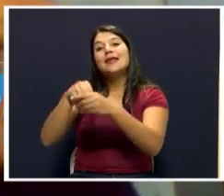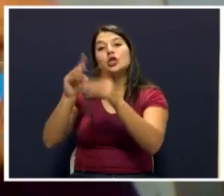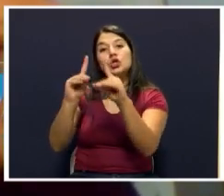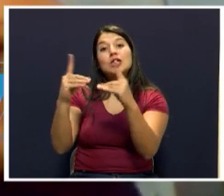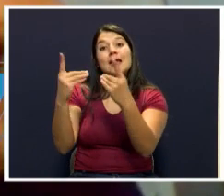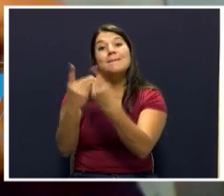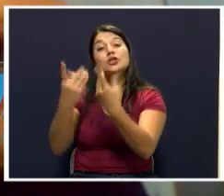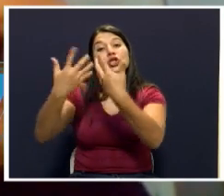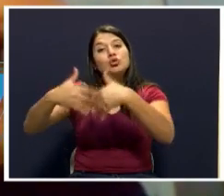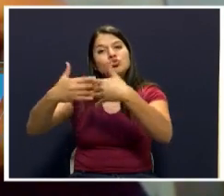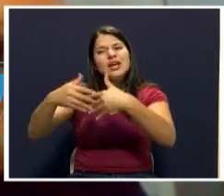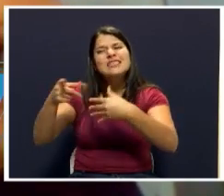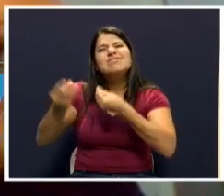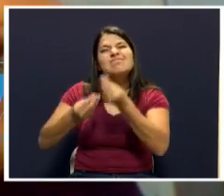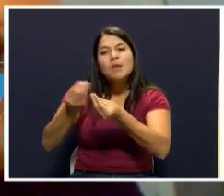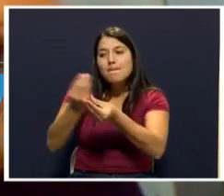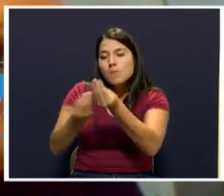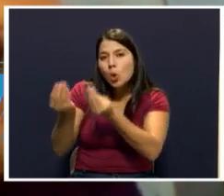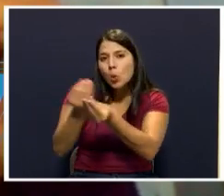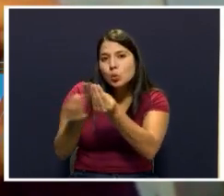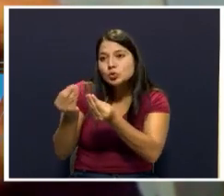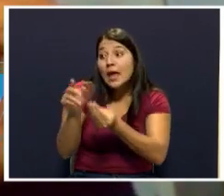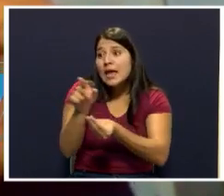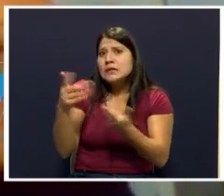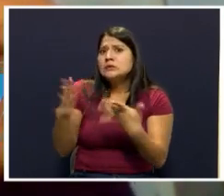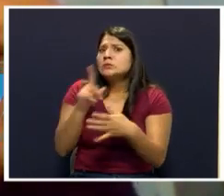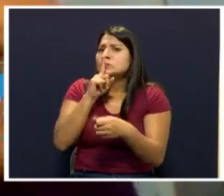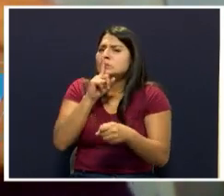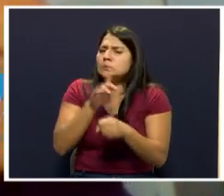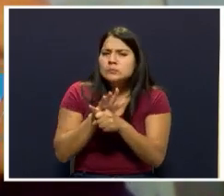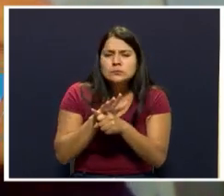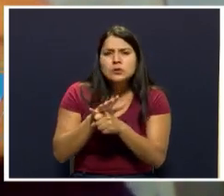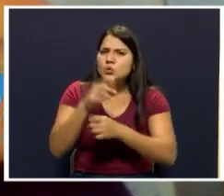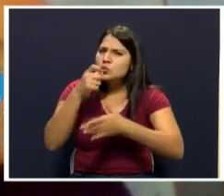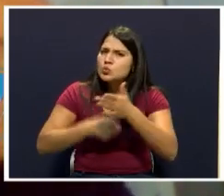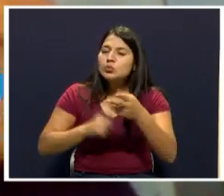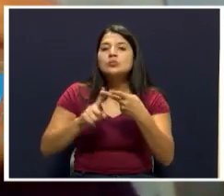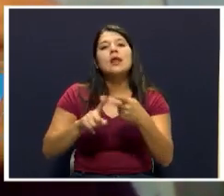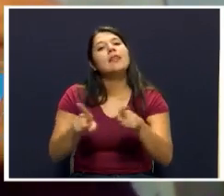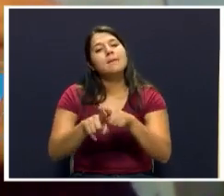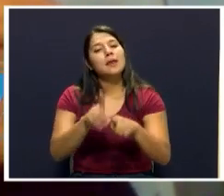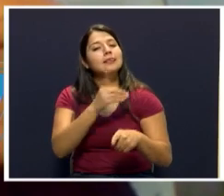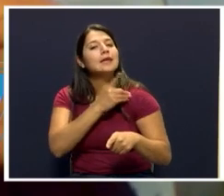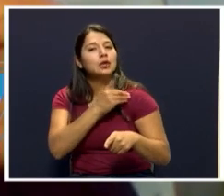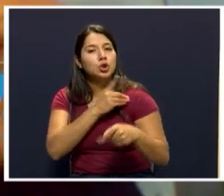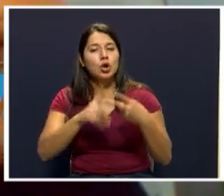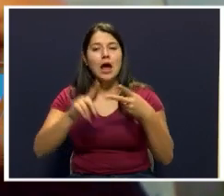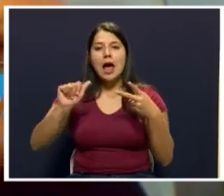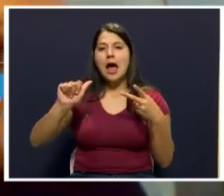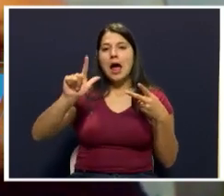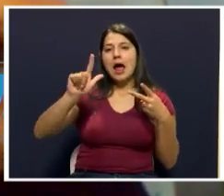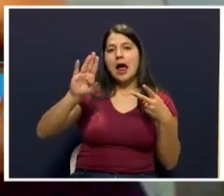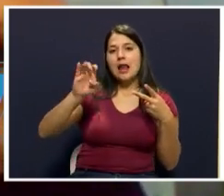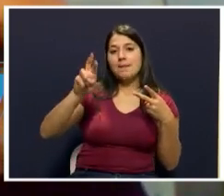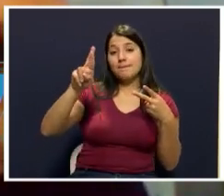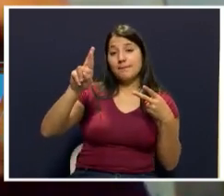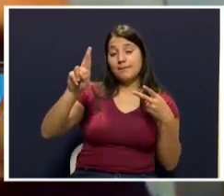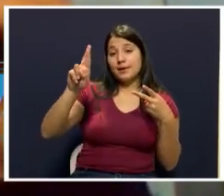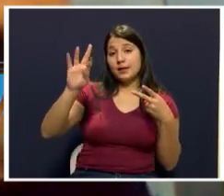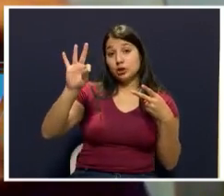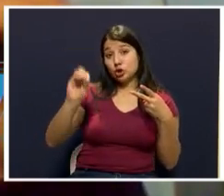división de producción, que se han comprometido fuertemente, y al director del instituto, el doctor Alberto Alape, quienes se han comprometido